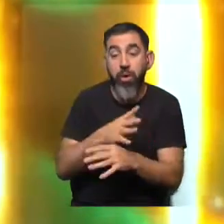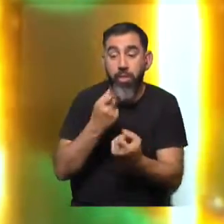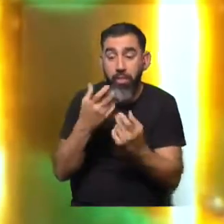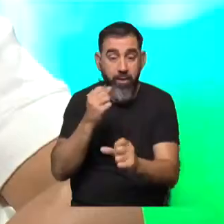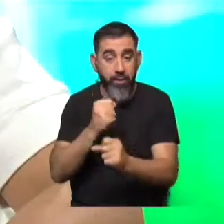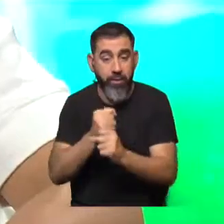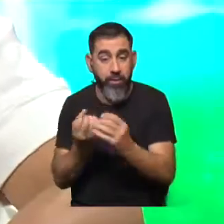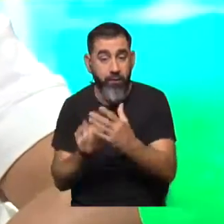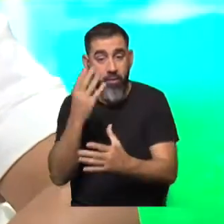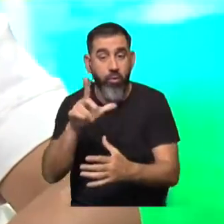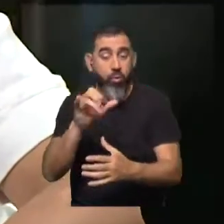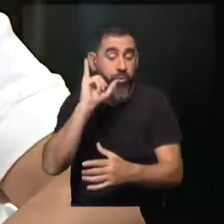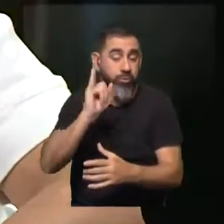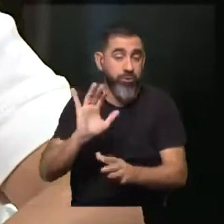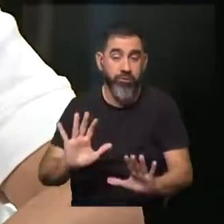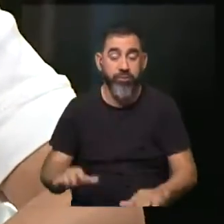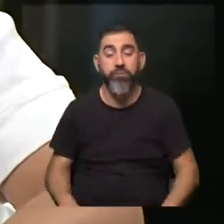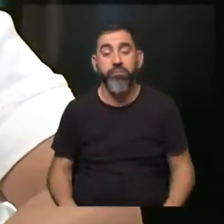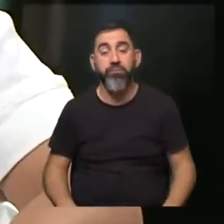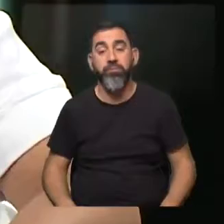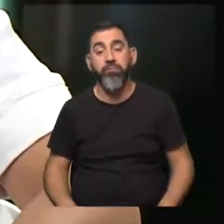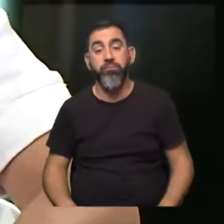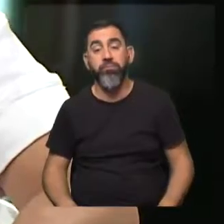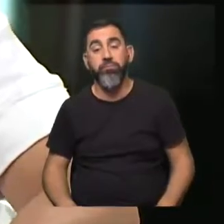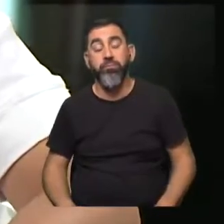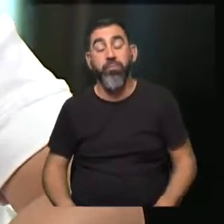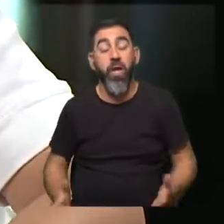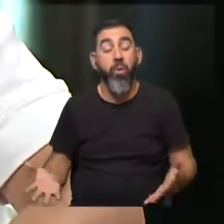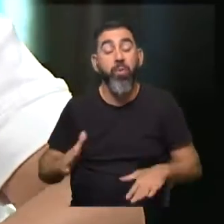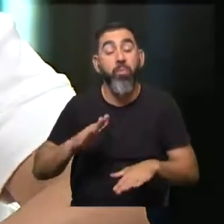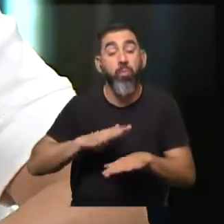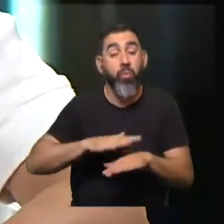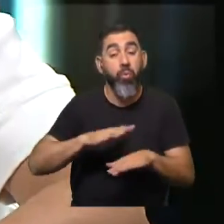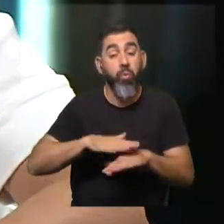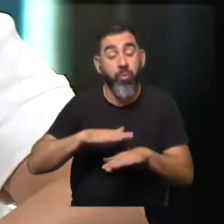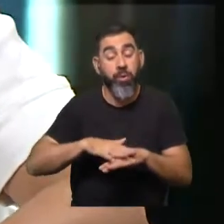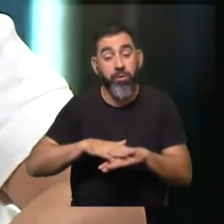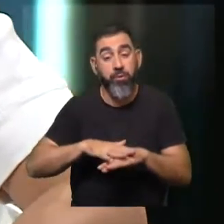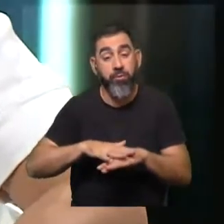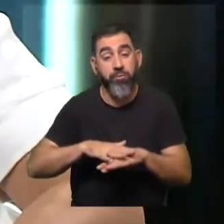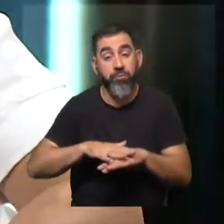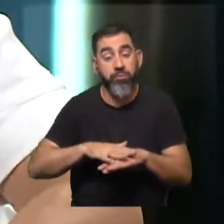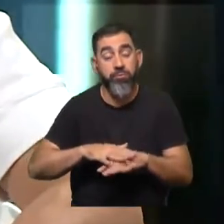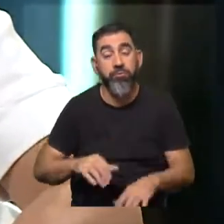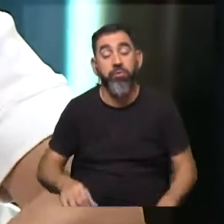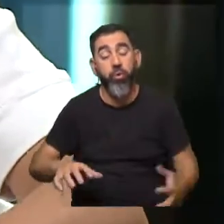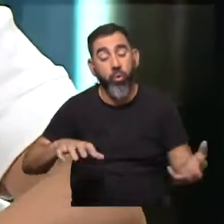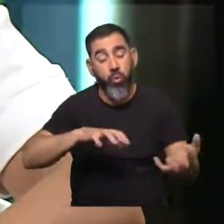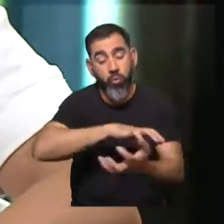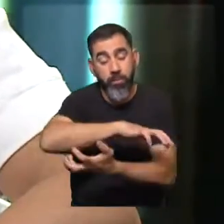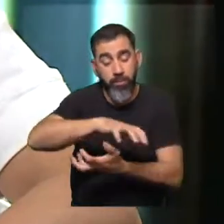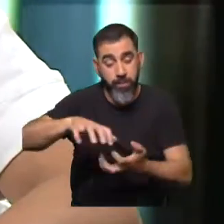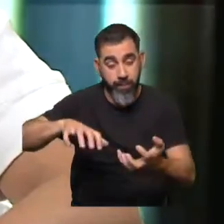trabajo. Sin duda, tal cual. Estamos en un momento, una coyuntura, tú un poco lo decías recién en la introducción, de todas maneras complicada,